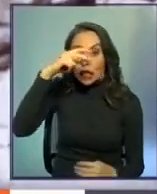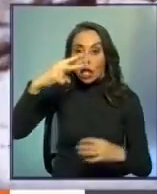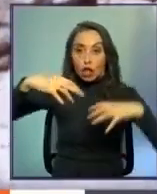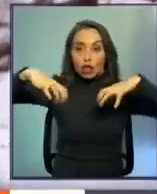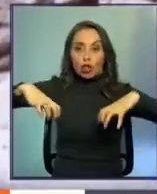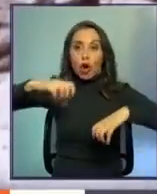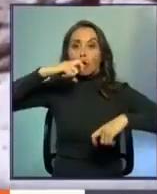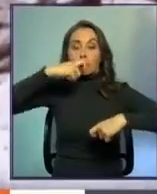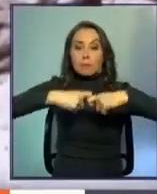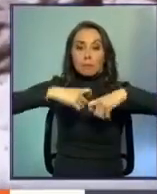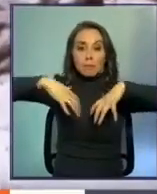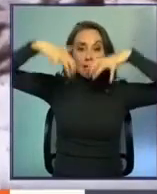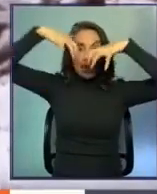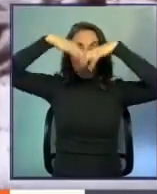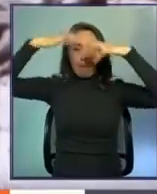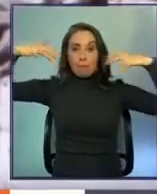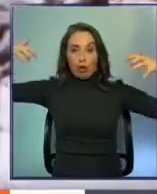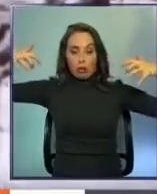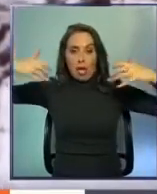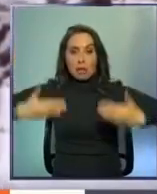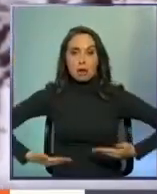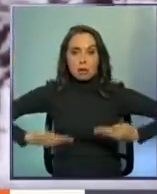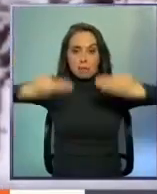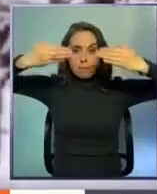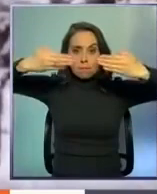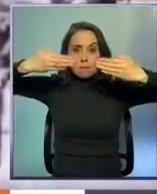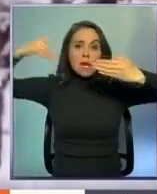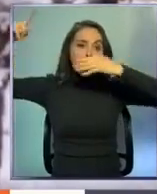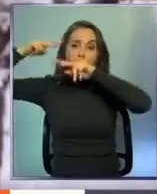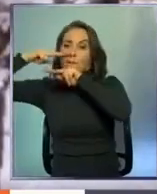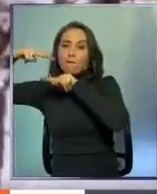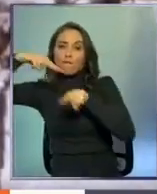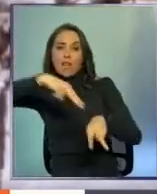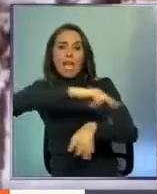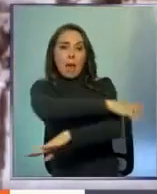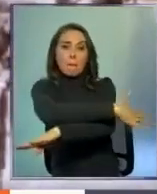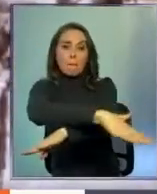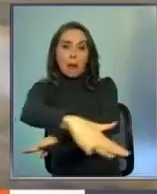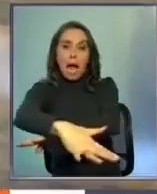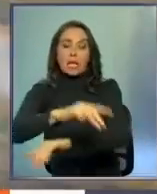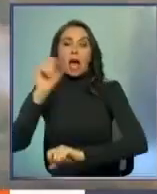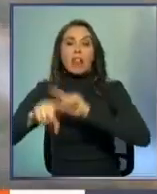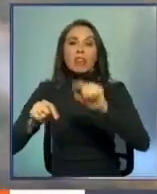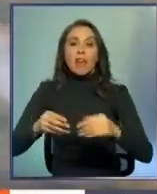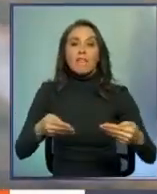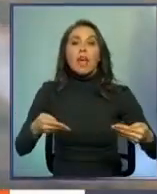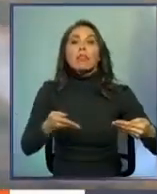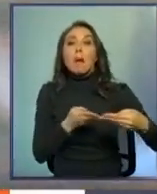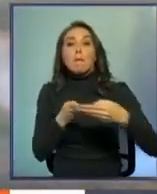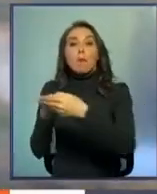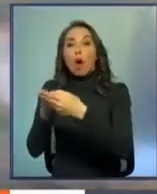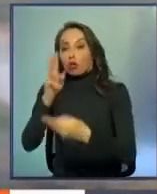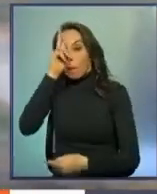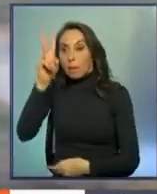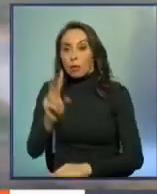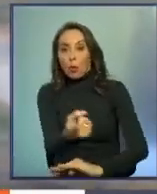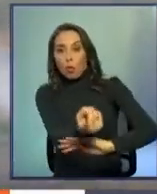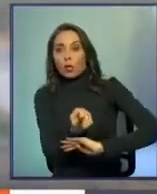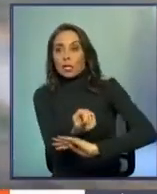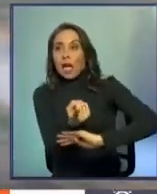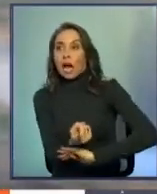que desde la altura y con una amplia visión de la playa defendían el puerto peruano con cañones Parro